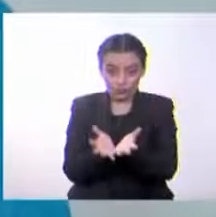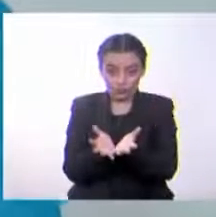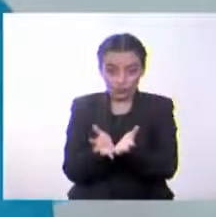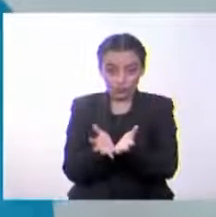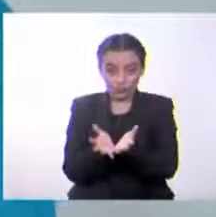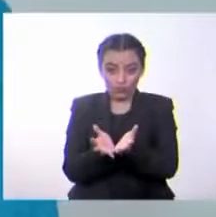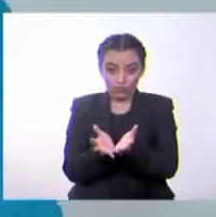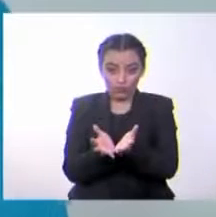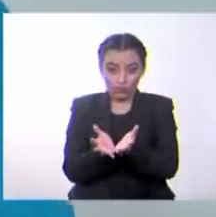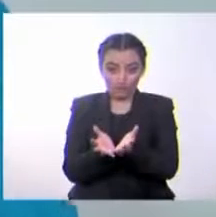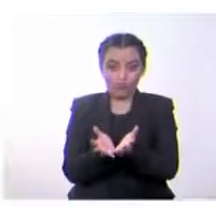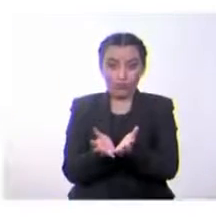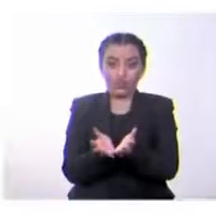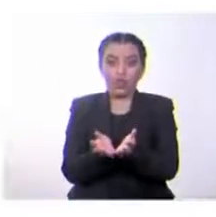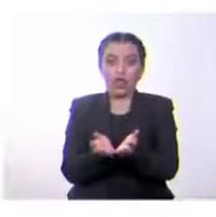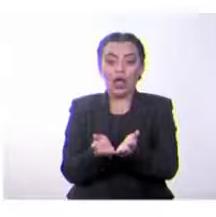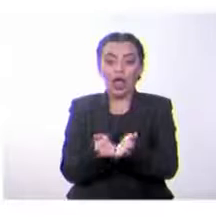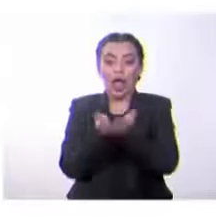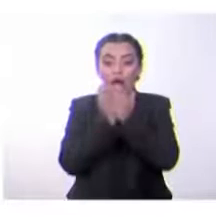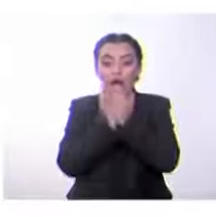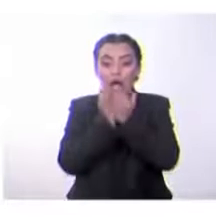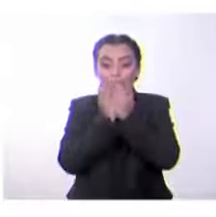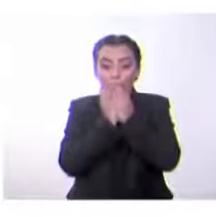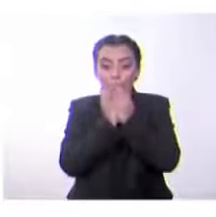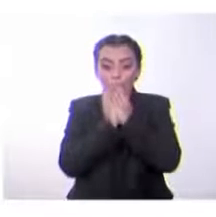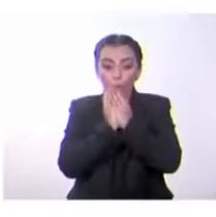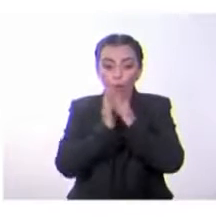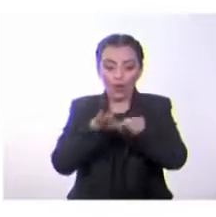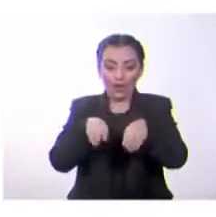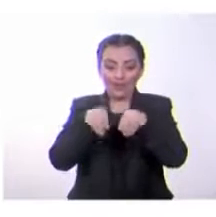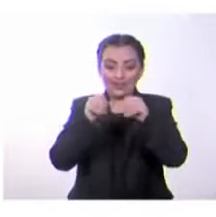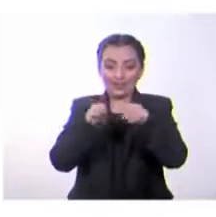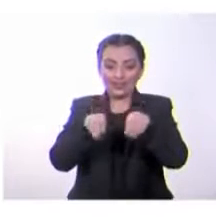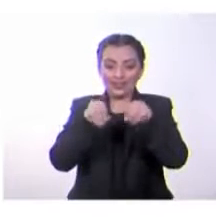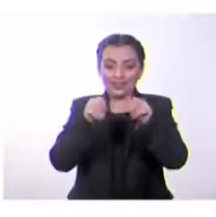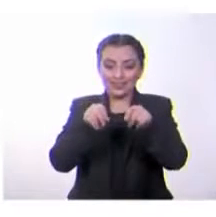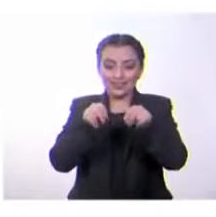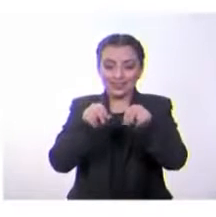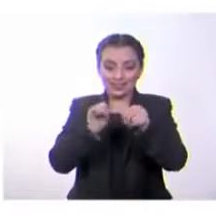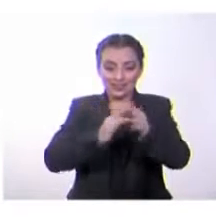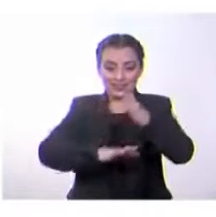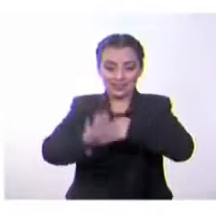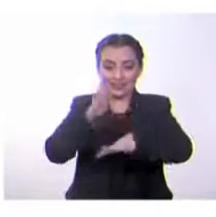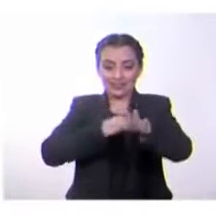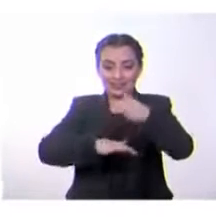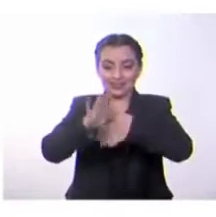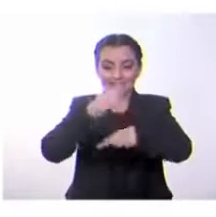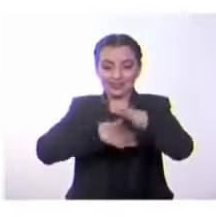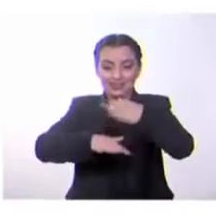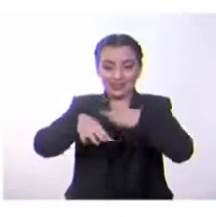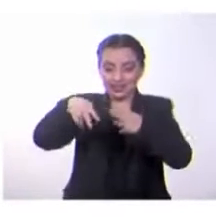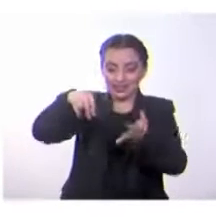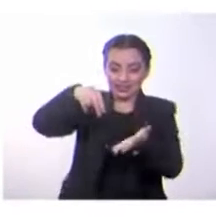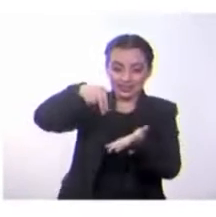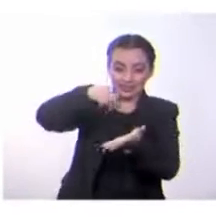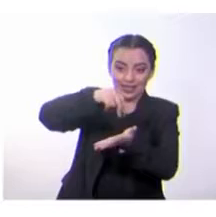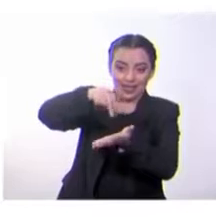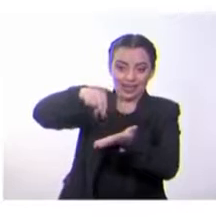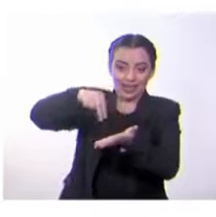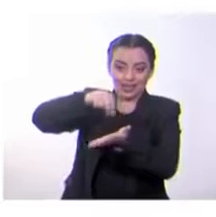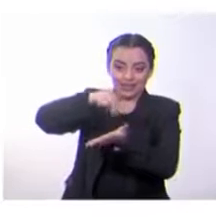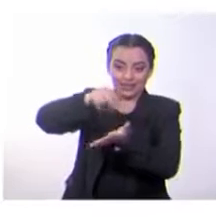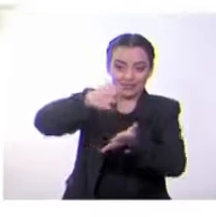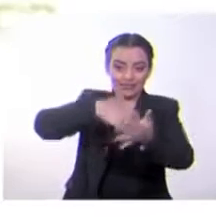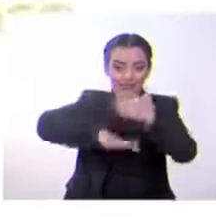no servía para absorber toda esa energía que provenía del sol, pero la masa de agua no